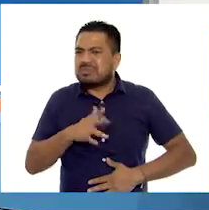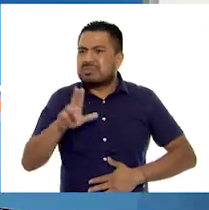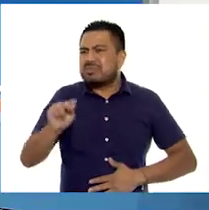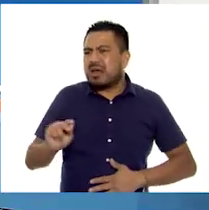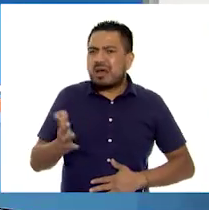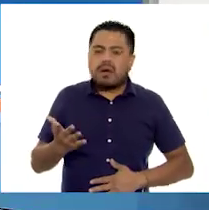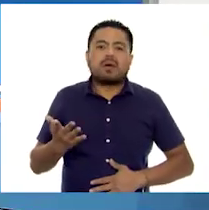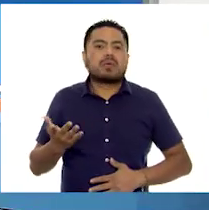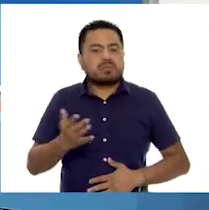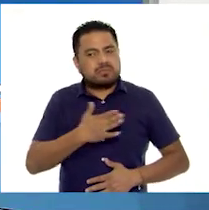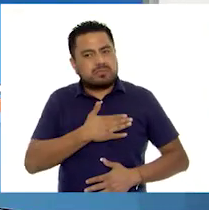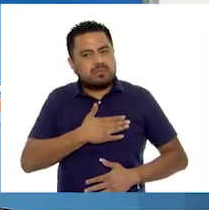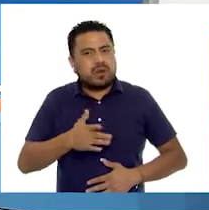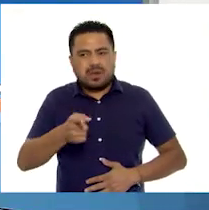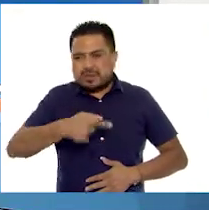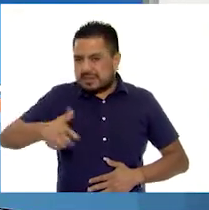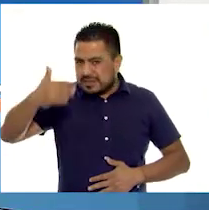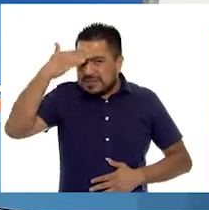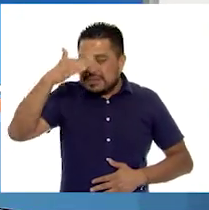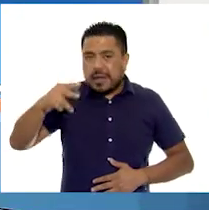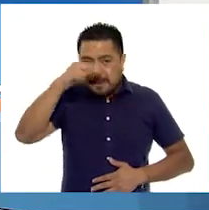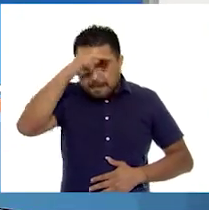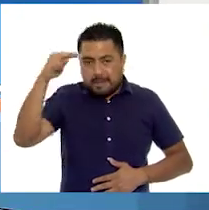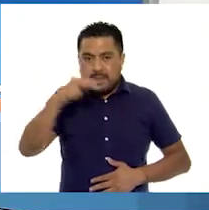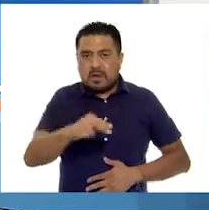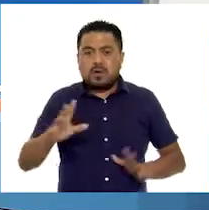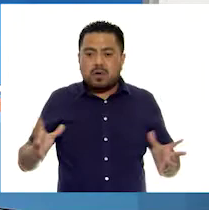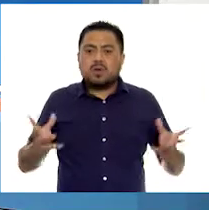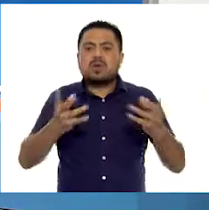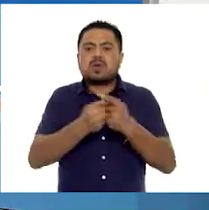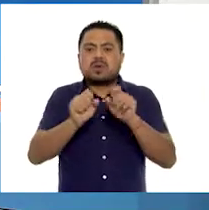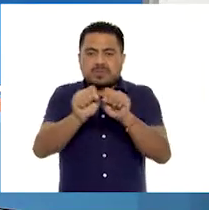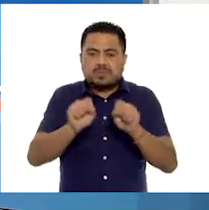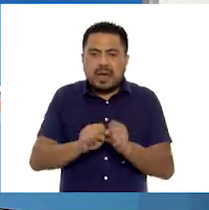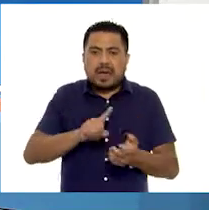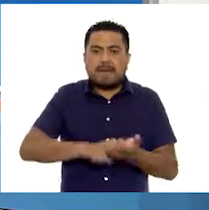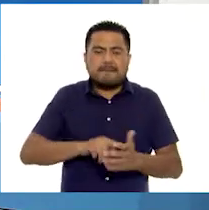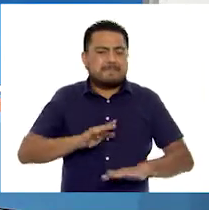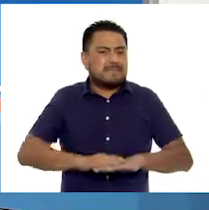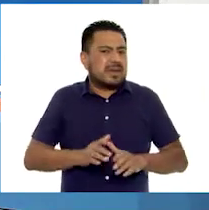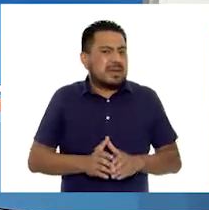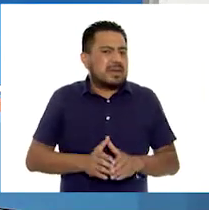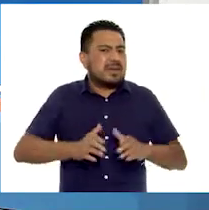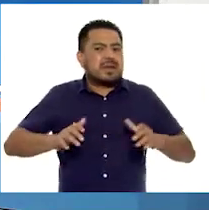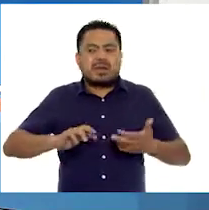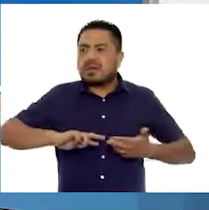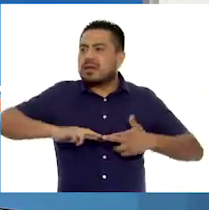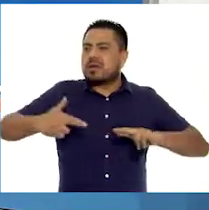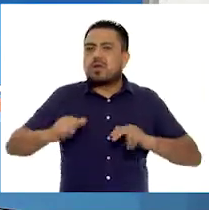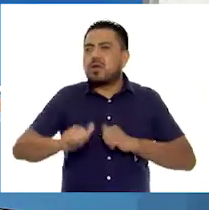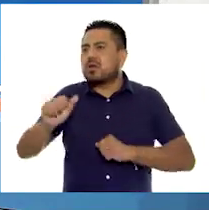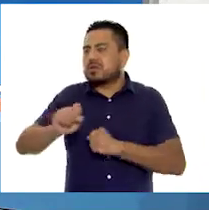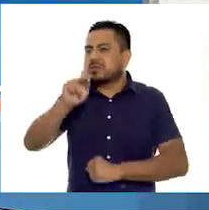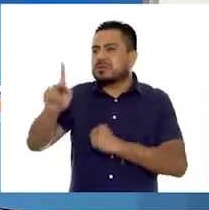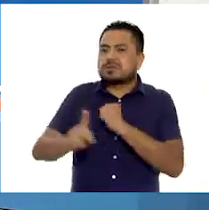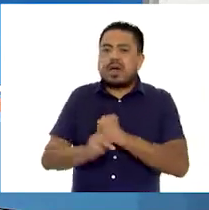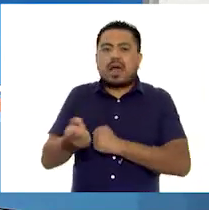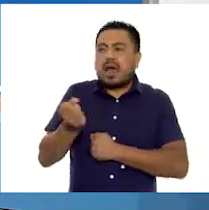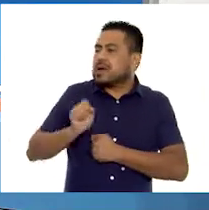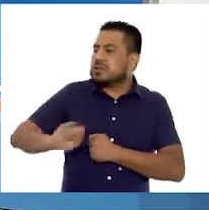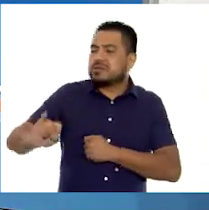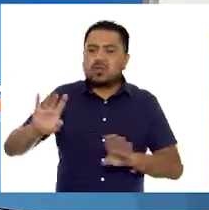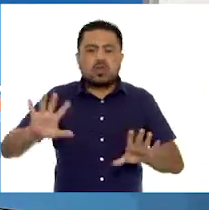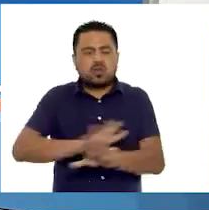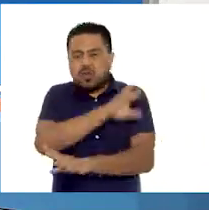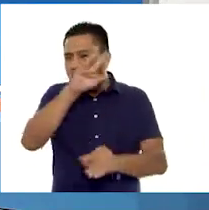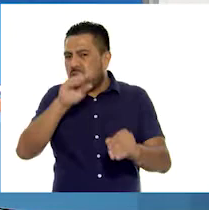bueno como sabemos méxico forma parte de un sistema más grande y se relaciona con otros países de tal forma que